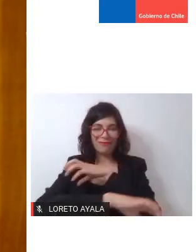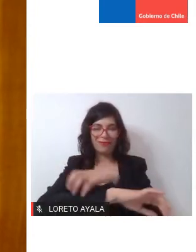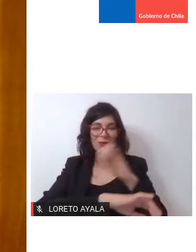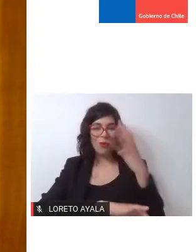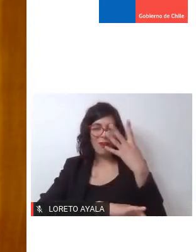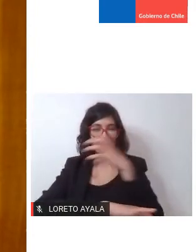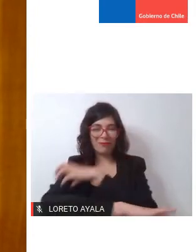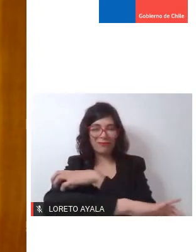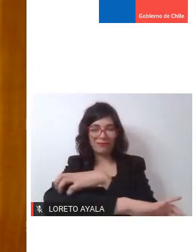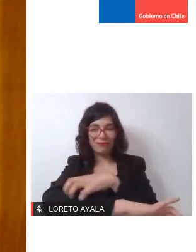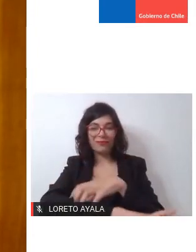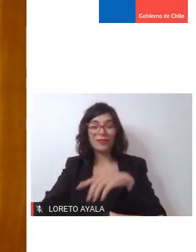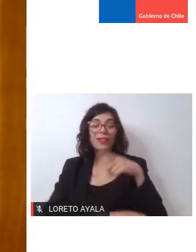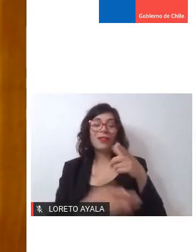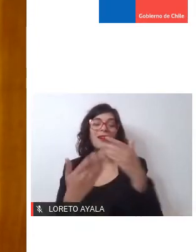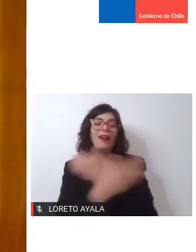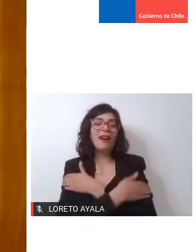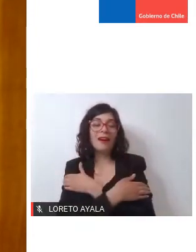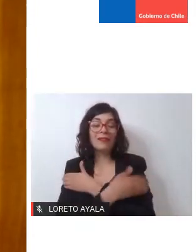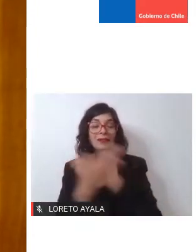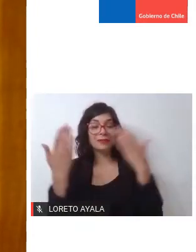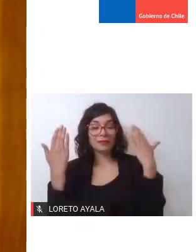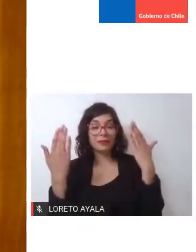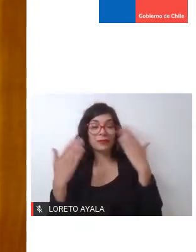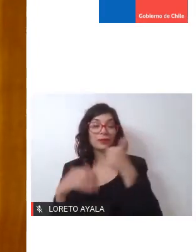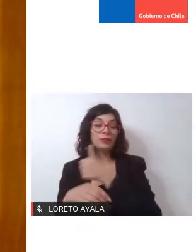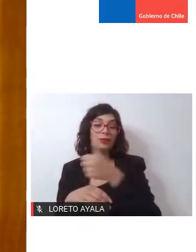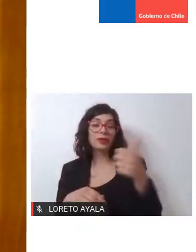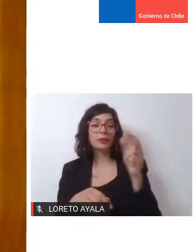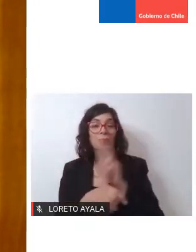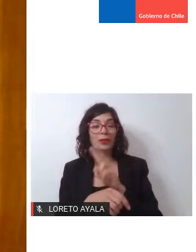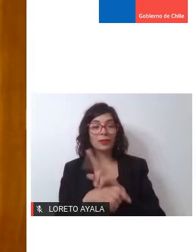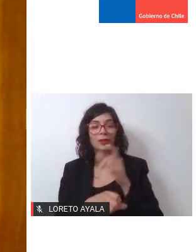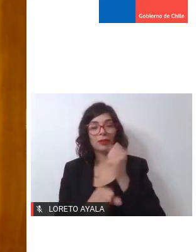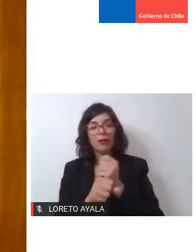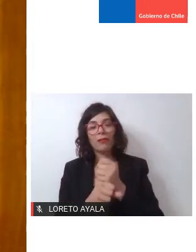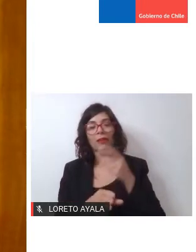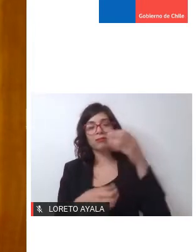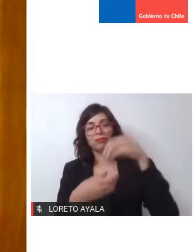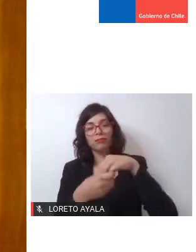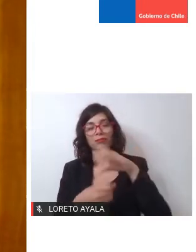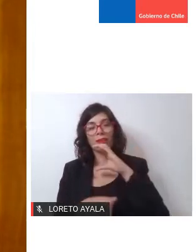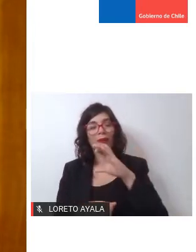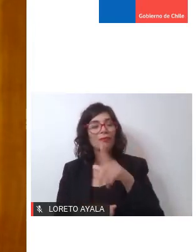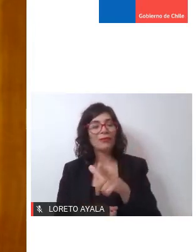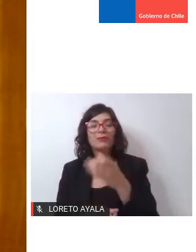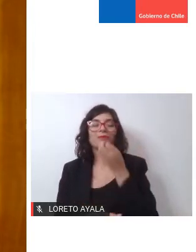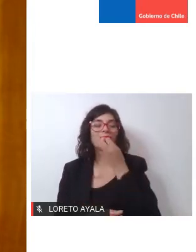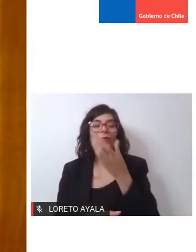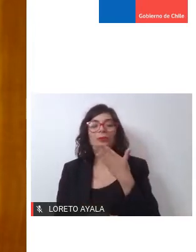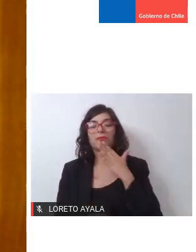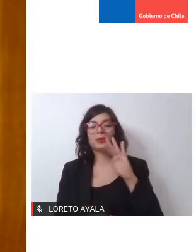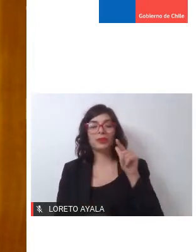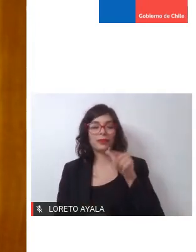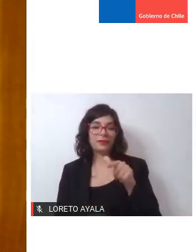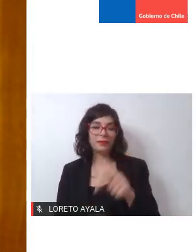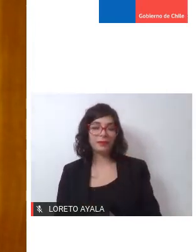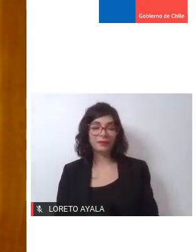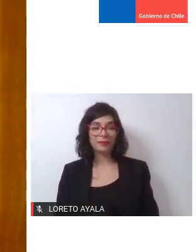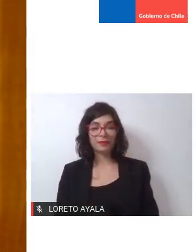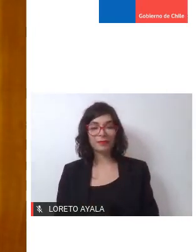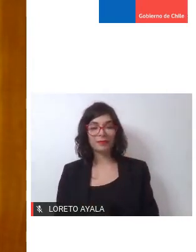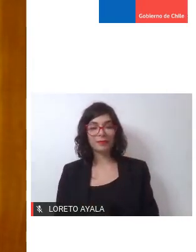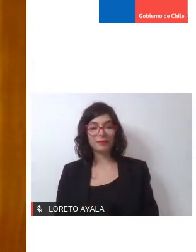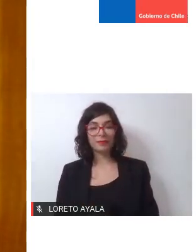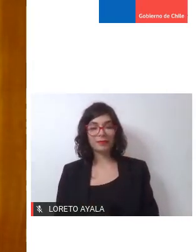colegas que hoy desempeñan esa noble labor de enseñar en el área rural. Es lo mejor. Gracias, Maritza, por tu saludo. Y ahora